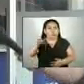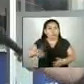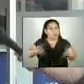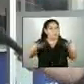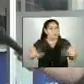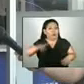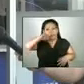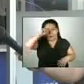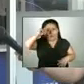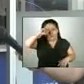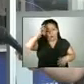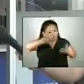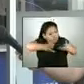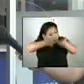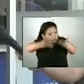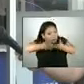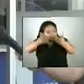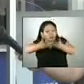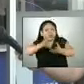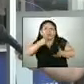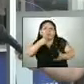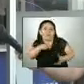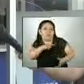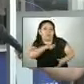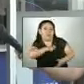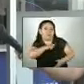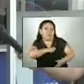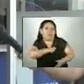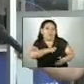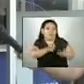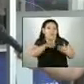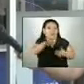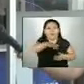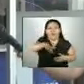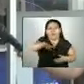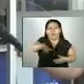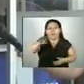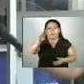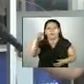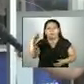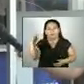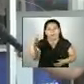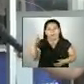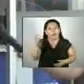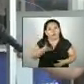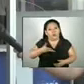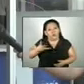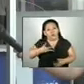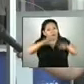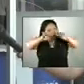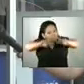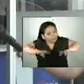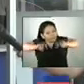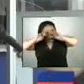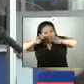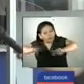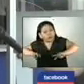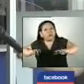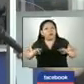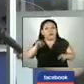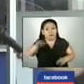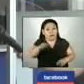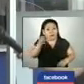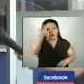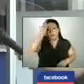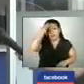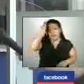investigativa para deducir responsabilidad en 20 casos, más de 20 casos que estamos nosotros investigando. Como ustedes